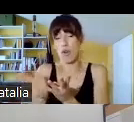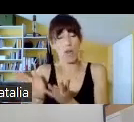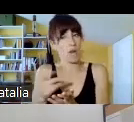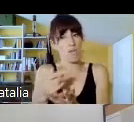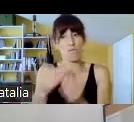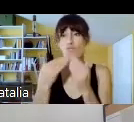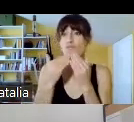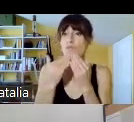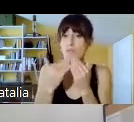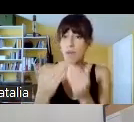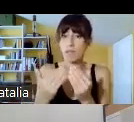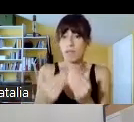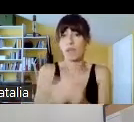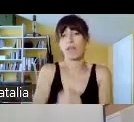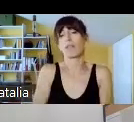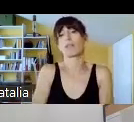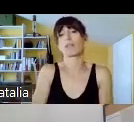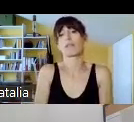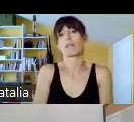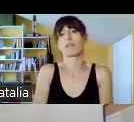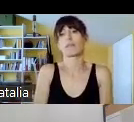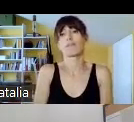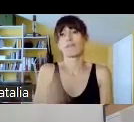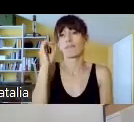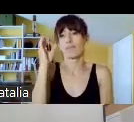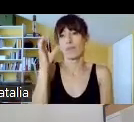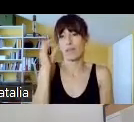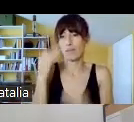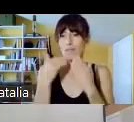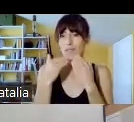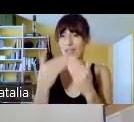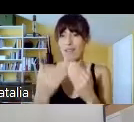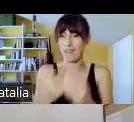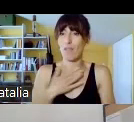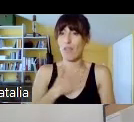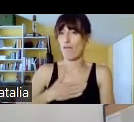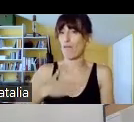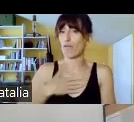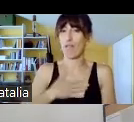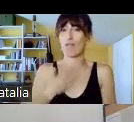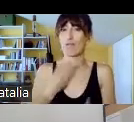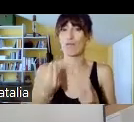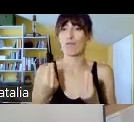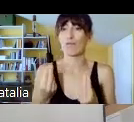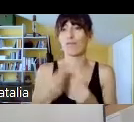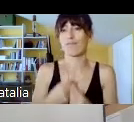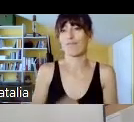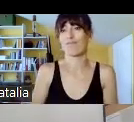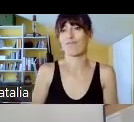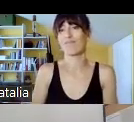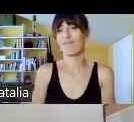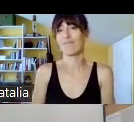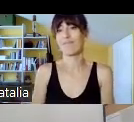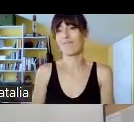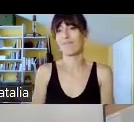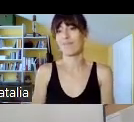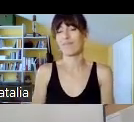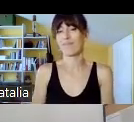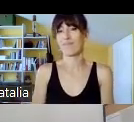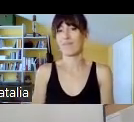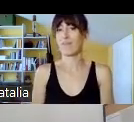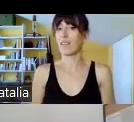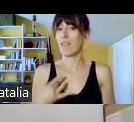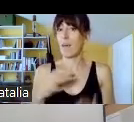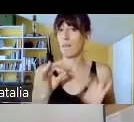gracias, Andrea, por esta ponencia marco, que hemos disfrutado mucho. ¿De acuerdo? Gracias. Y nos lo has dejado